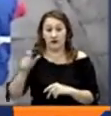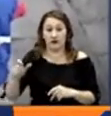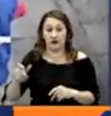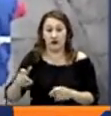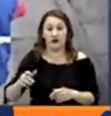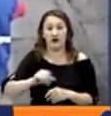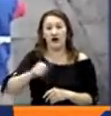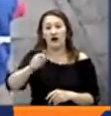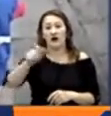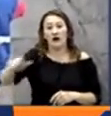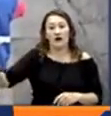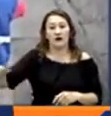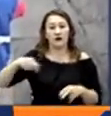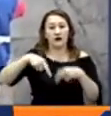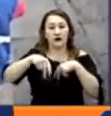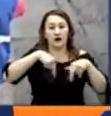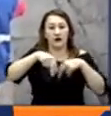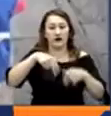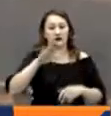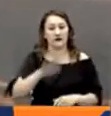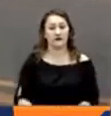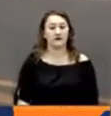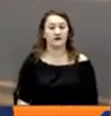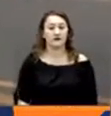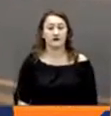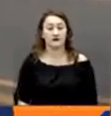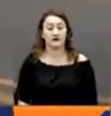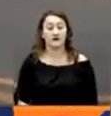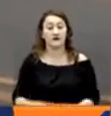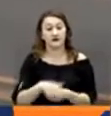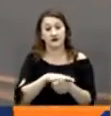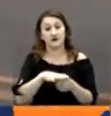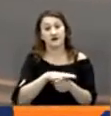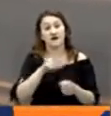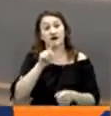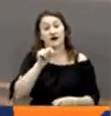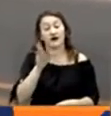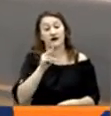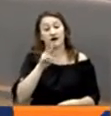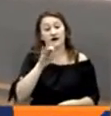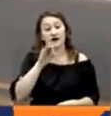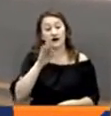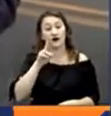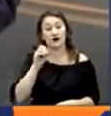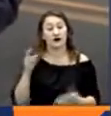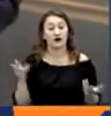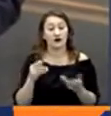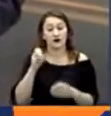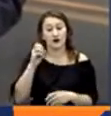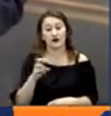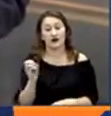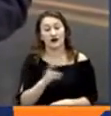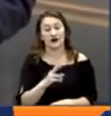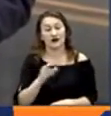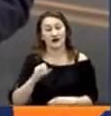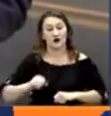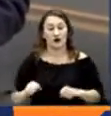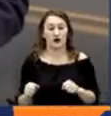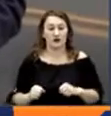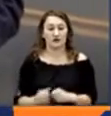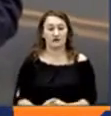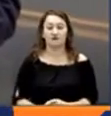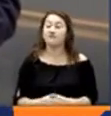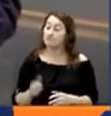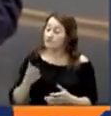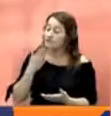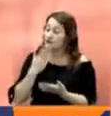los demás peatones y conductores que transitan por esta vía. Desde el barrio La Victoria, en el sur Oriente de Bogotá, John López, RTVC Noticias. Así es, pues le haremos seguimiento a